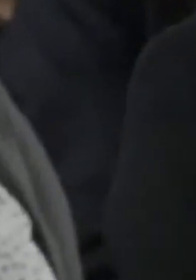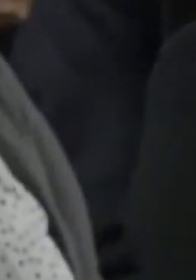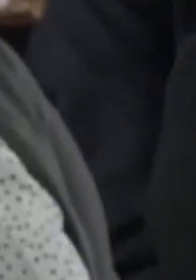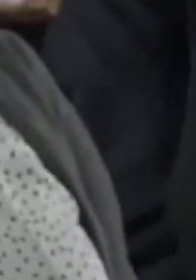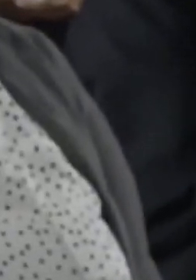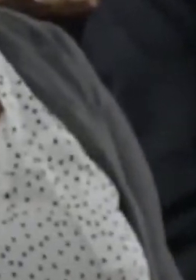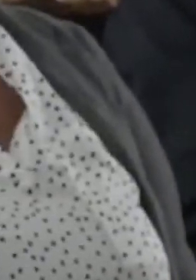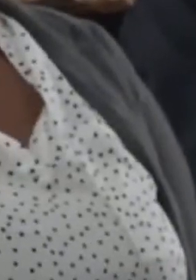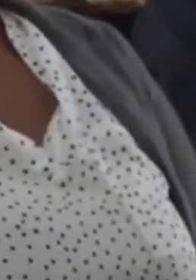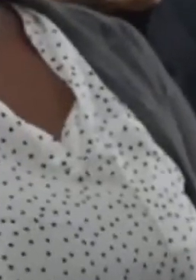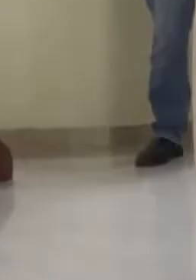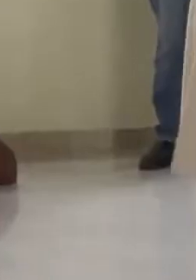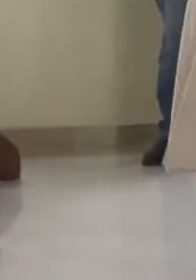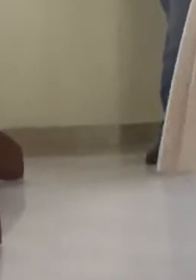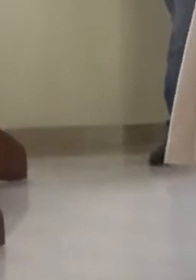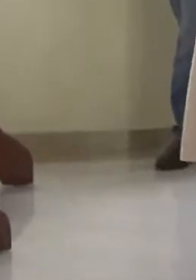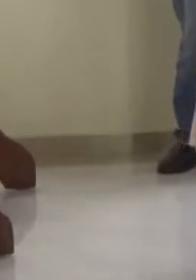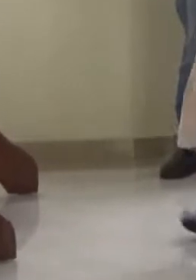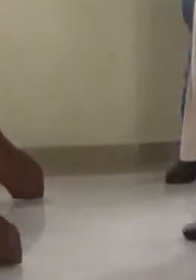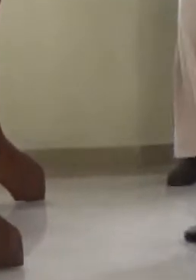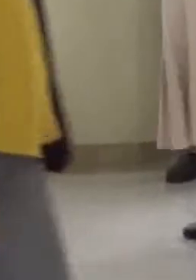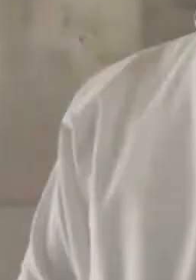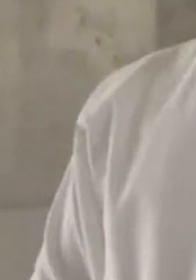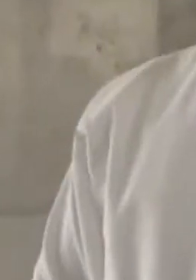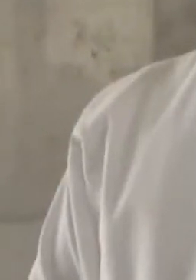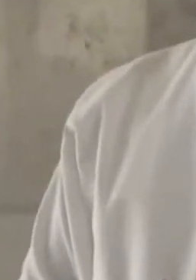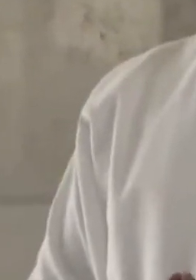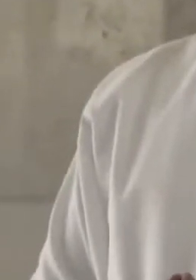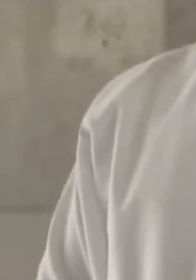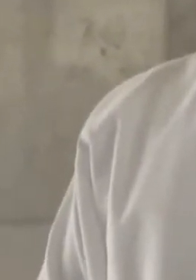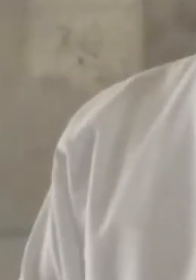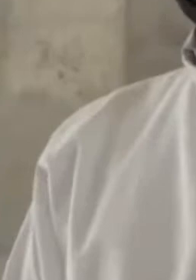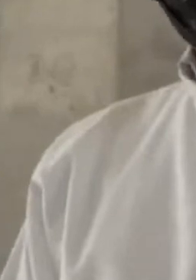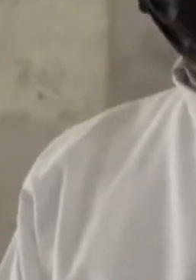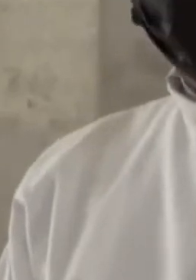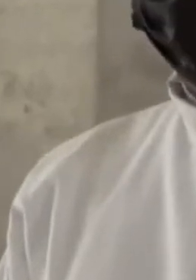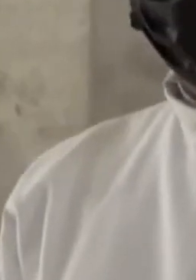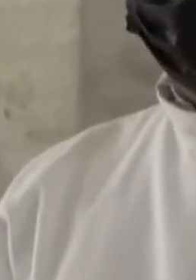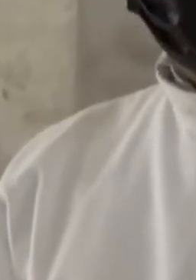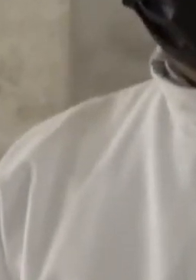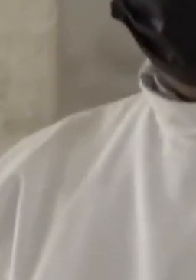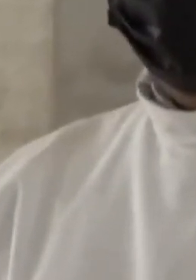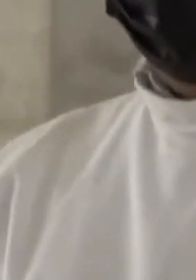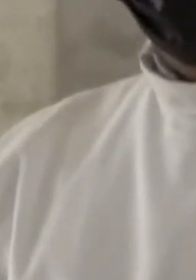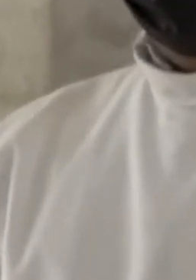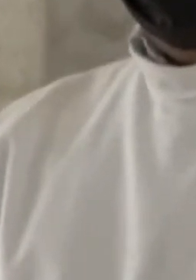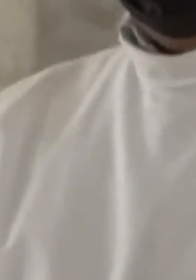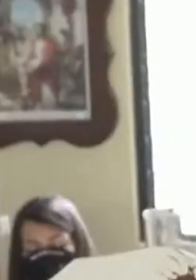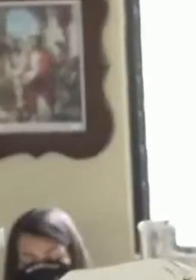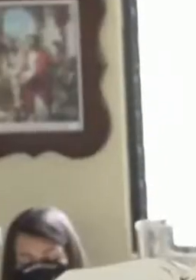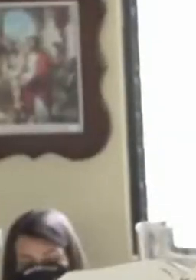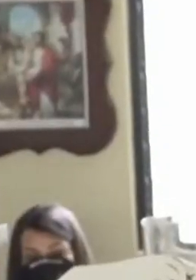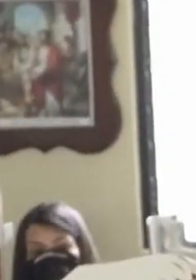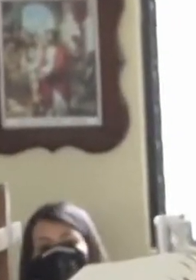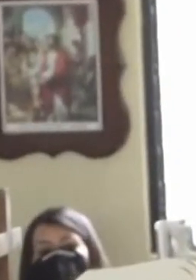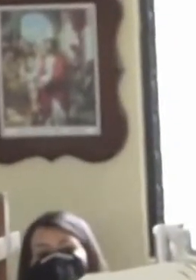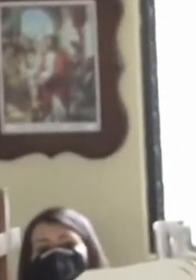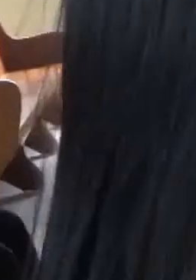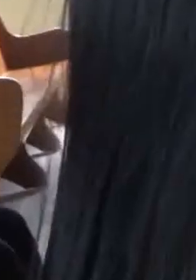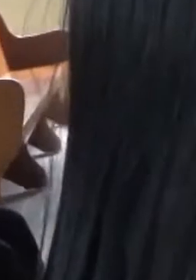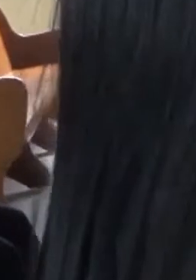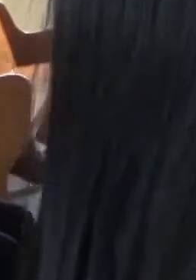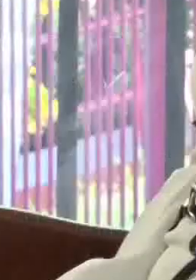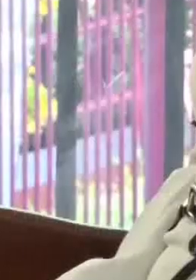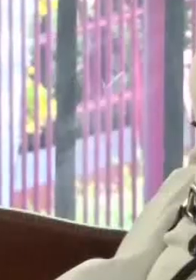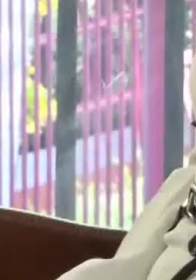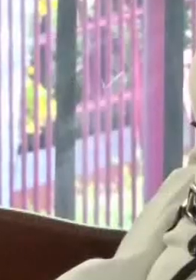los planes y proyectos de nuestra institución la eucaristía fue celebrada por el padre catalino tejada en la capilla del colegio fish